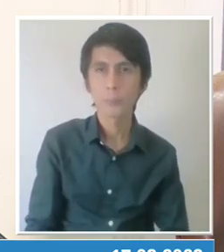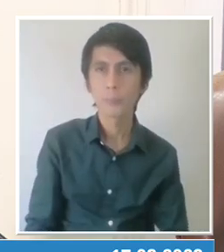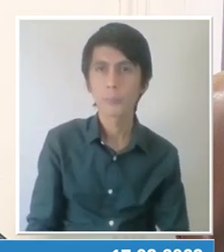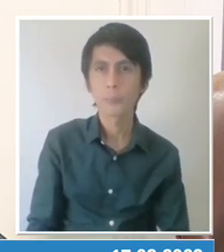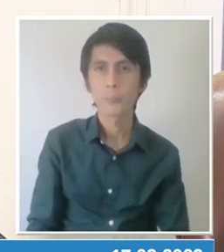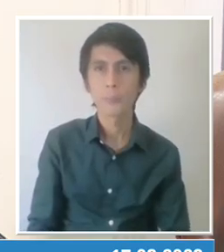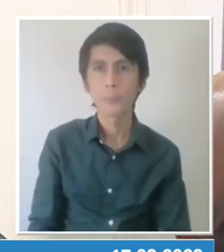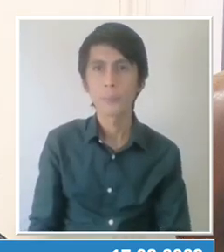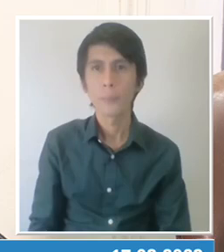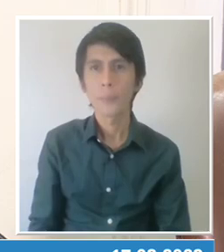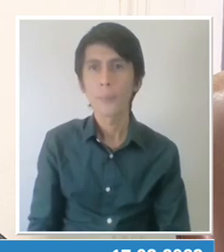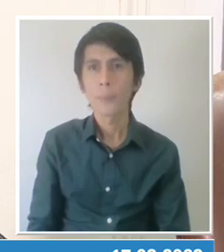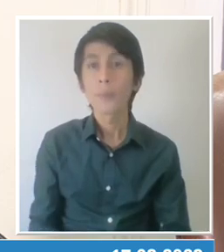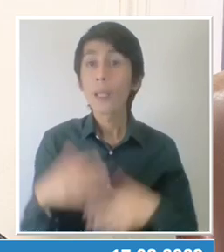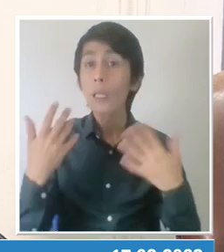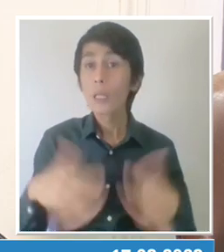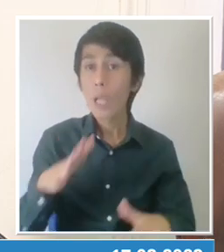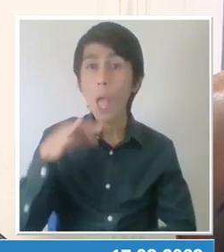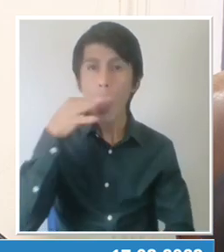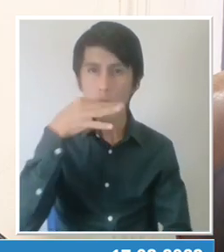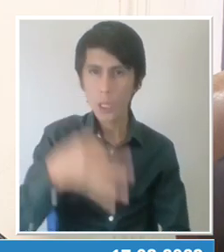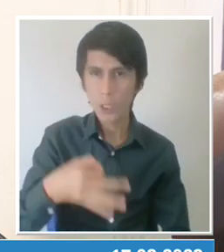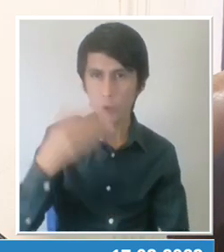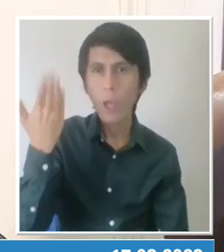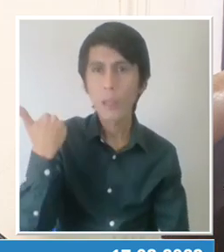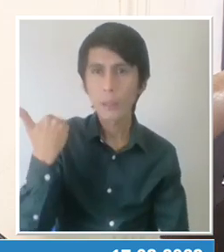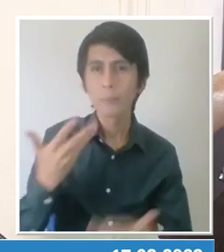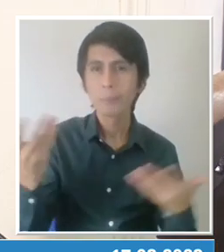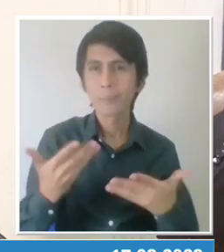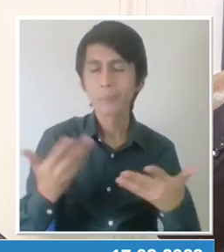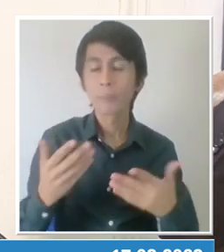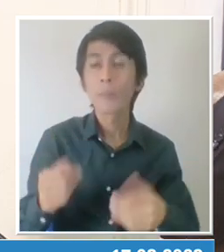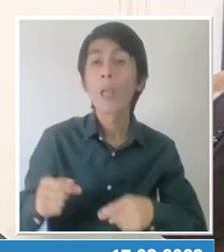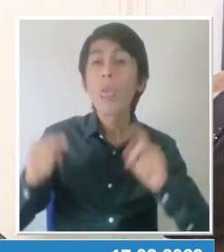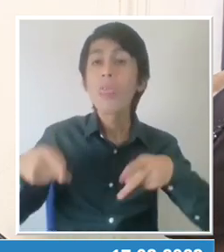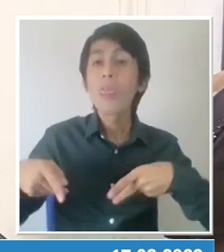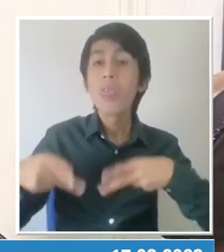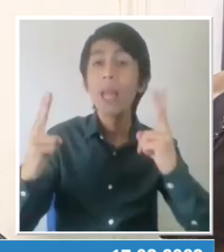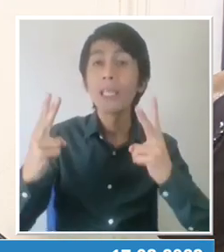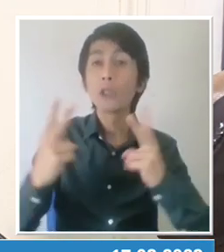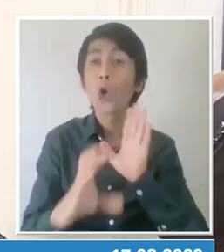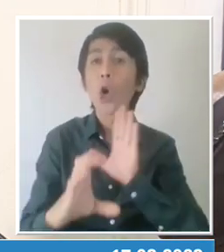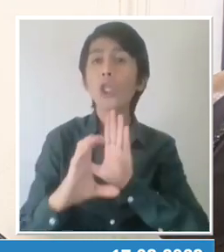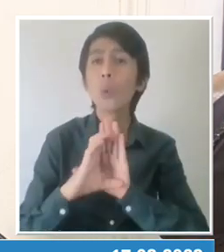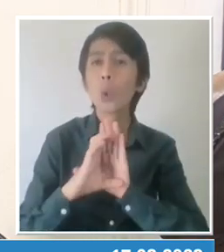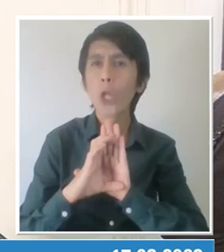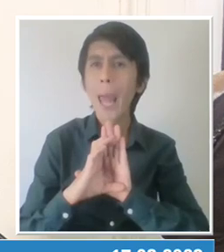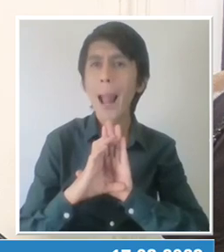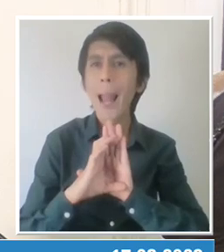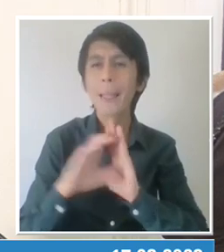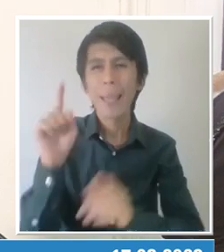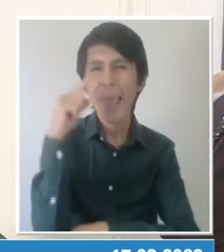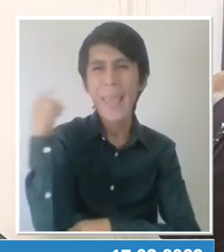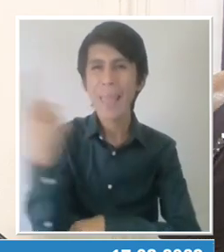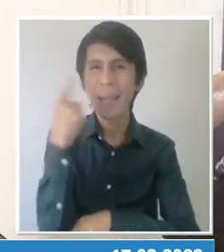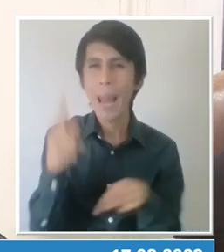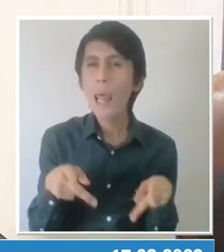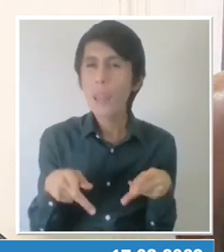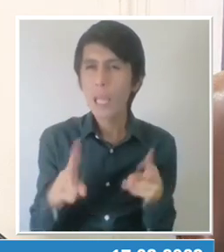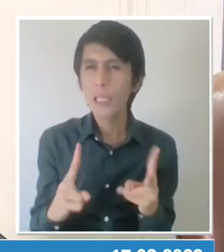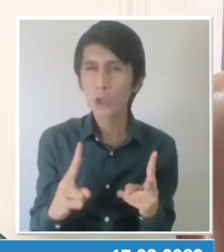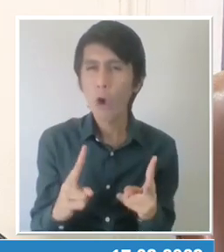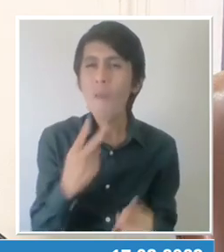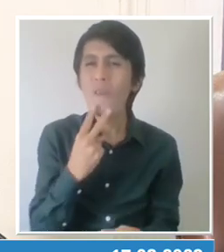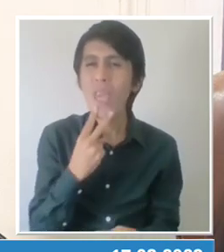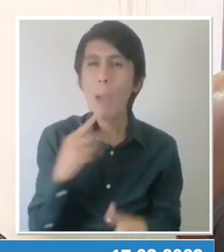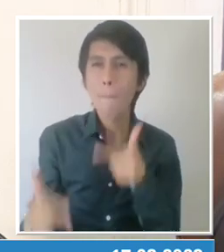Yo he dicho ya, y lo reitero, que el derecho constitucional y el derecho en general, la vida política, la vida social,